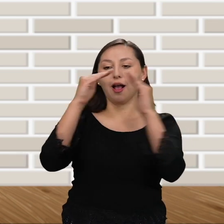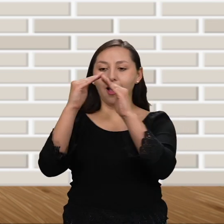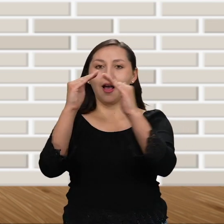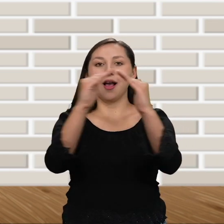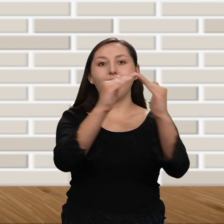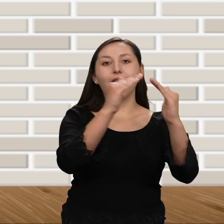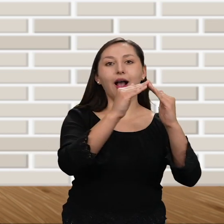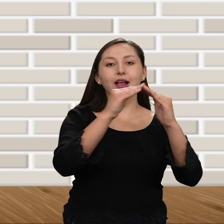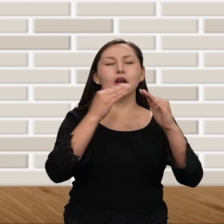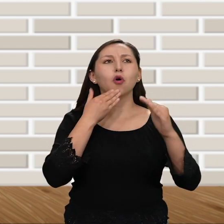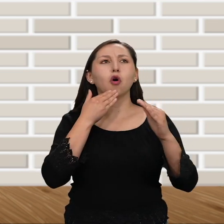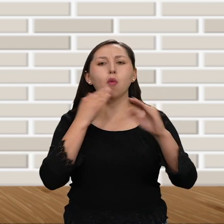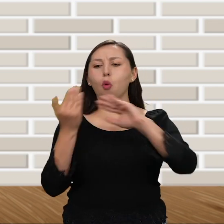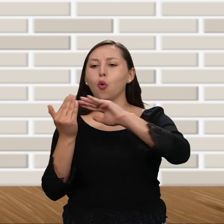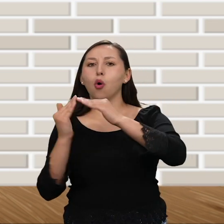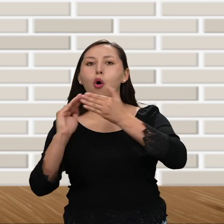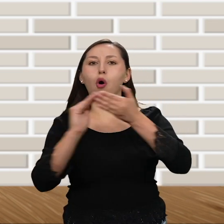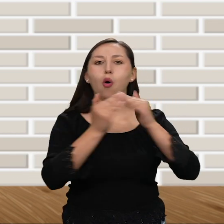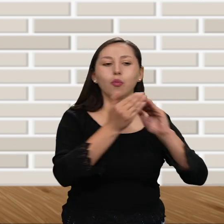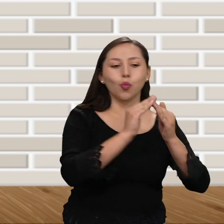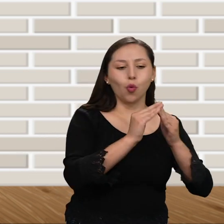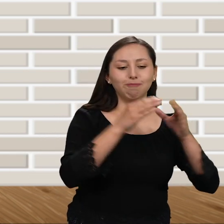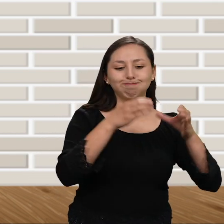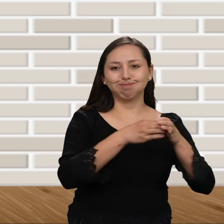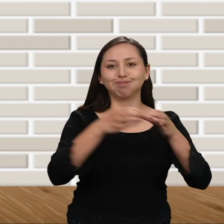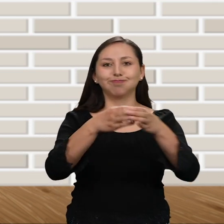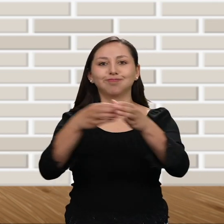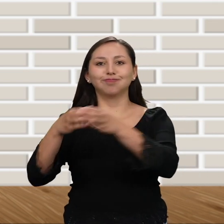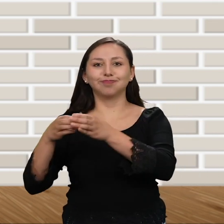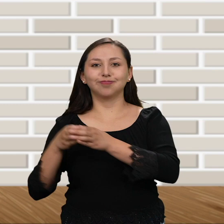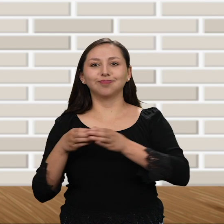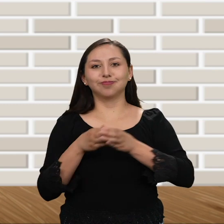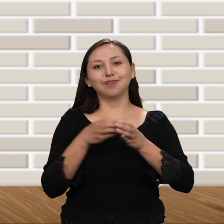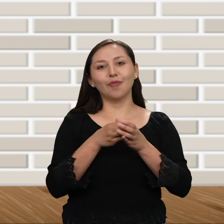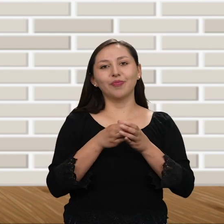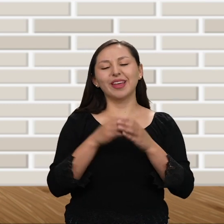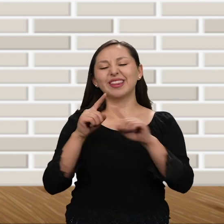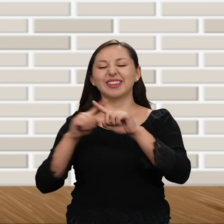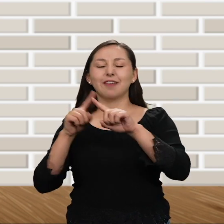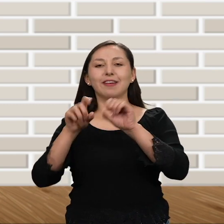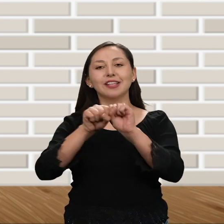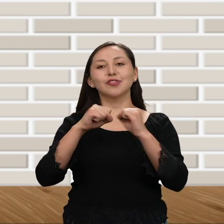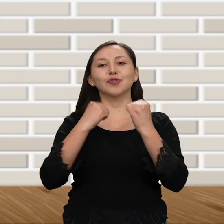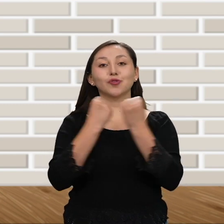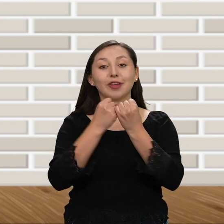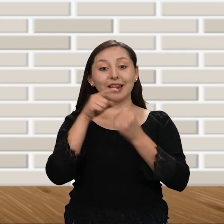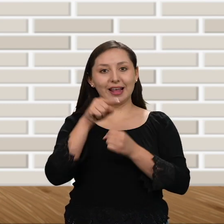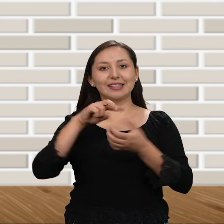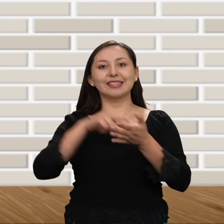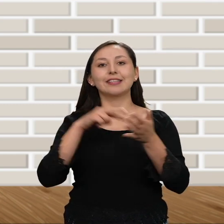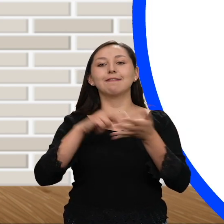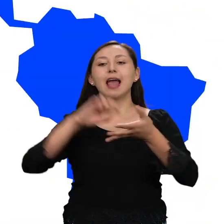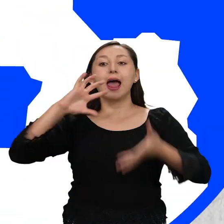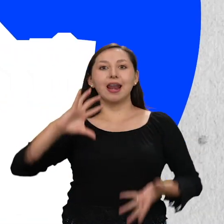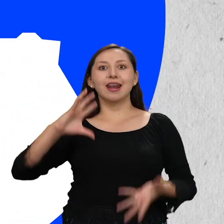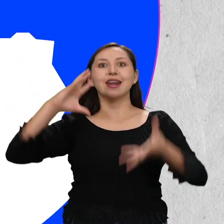esto también nació la lucha de clases. Y a todo este proceso se lo conoce como la Revolución